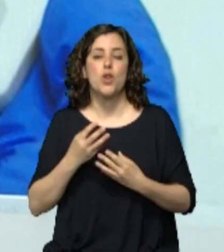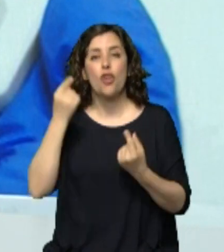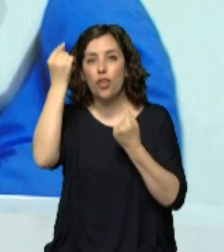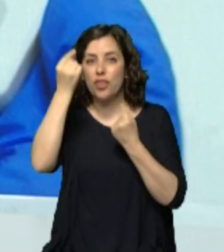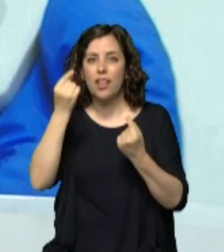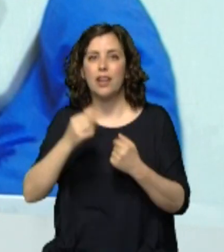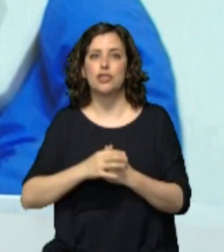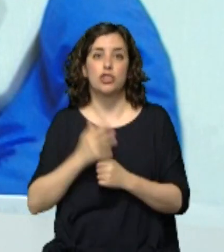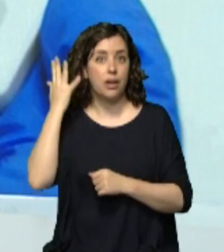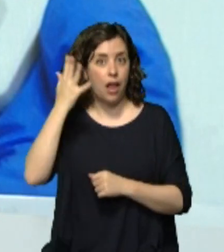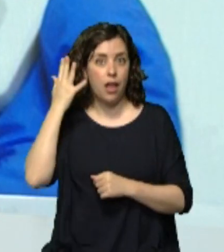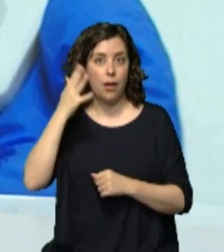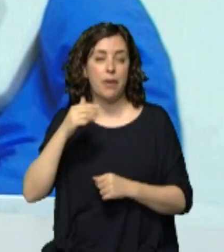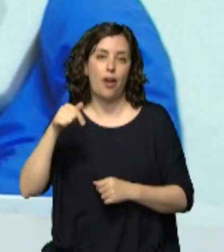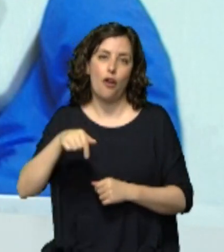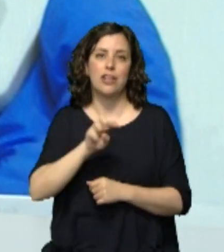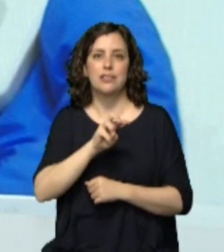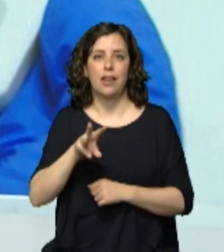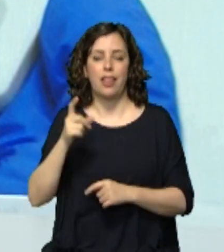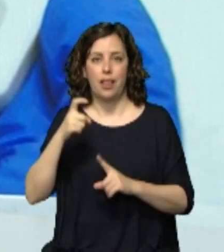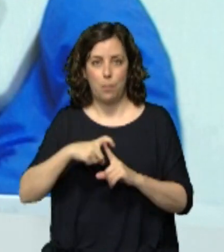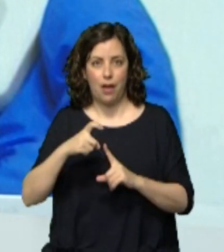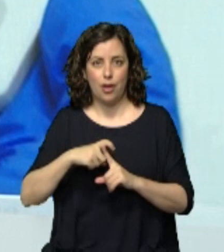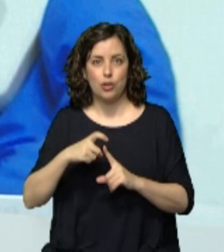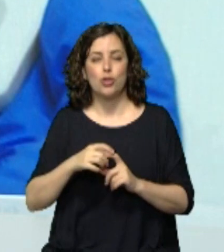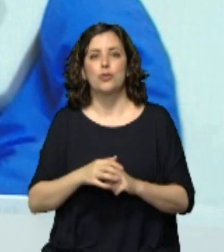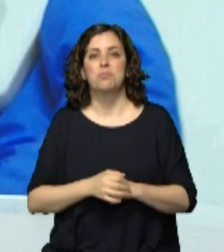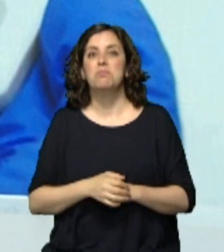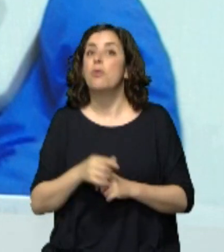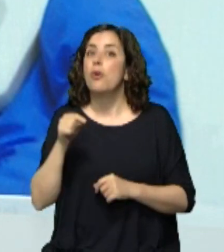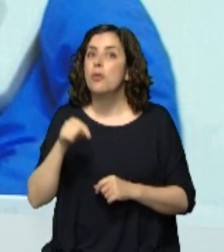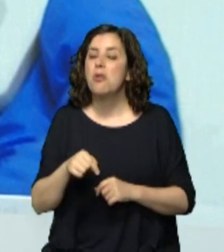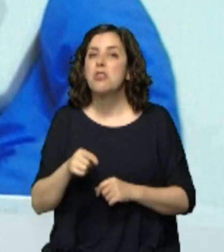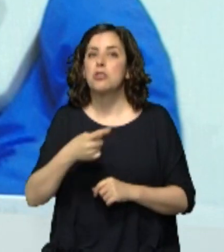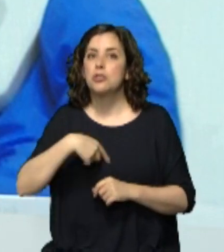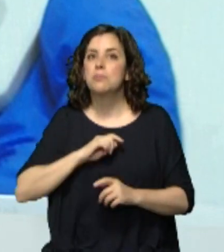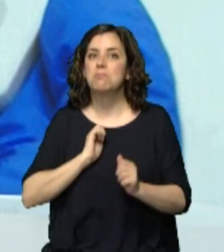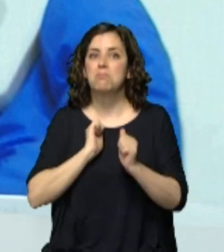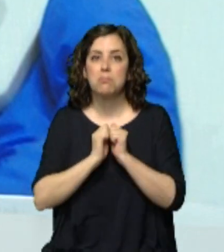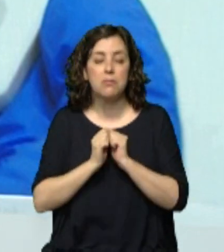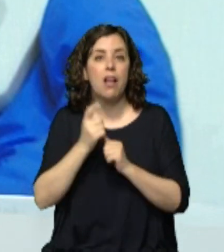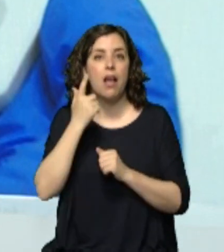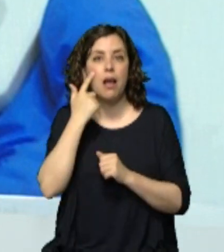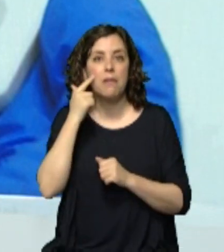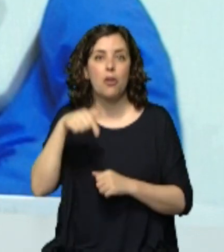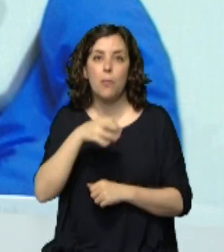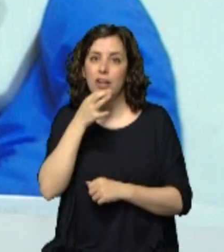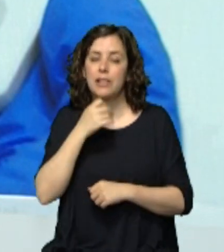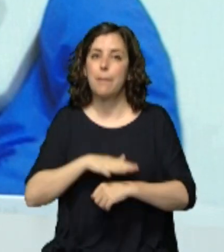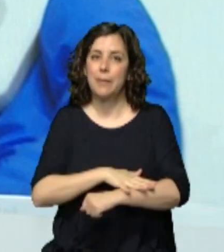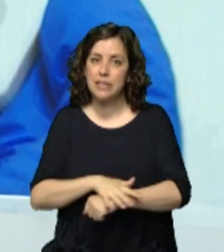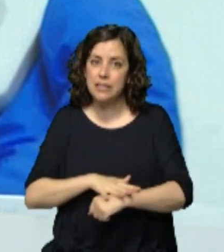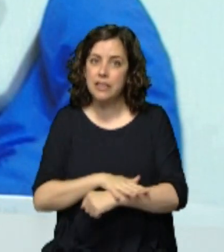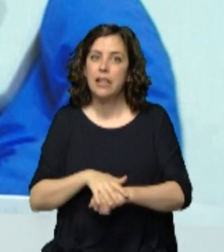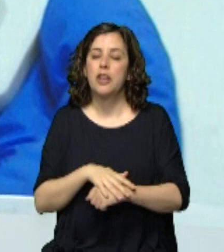nos deja Navarra en ese 13 de mayo, en un día en el que estamos a la espera esta tarde de que el Ministerio dé a conocer los